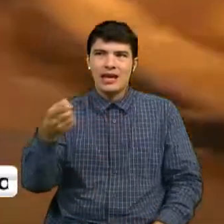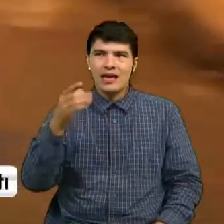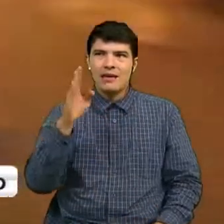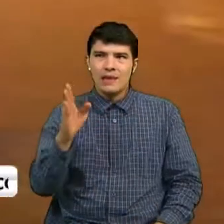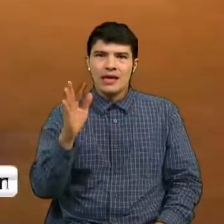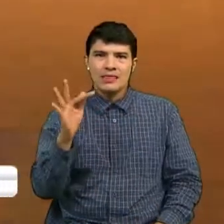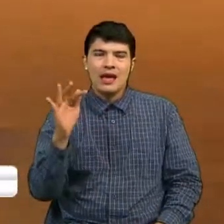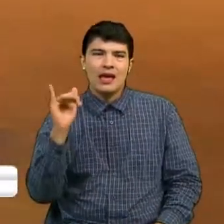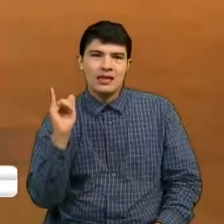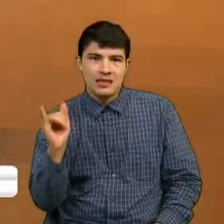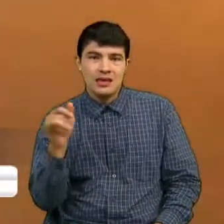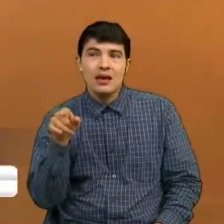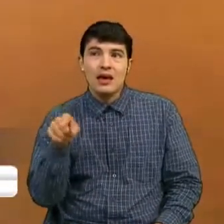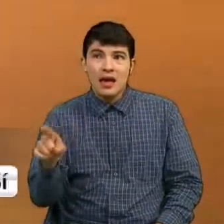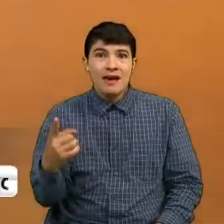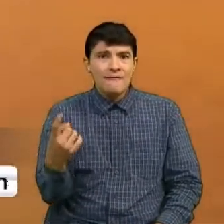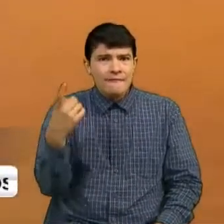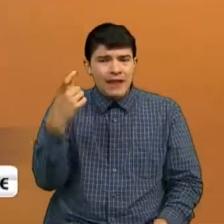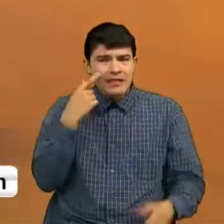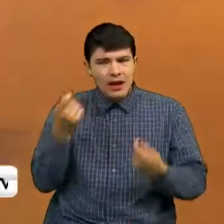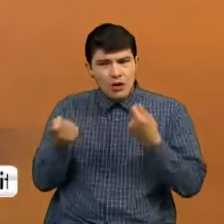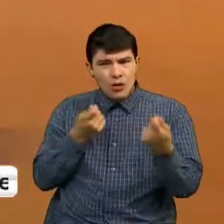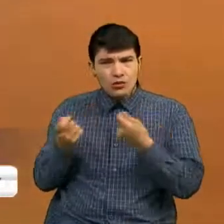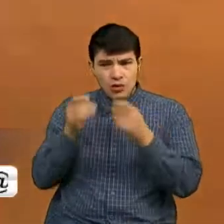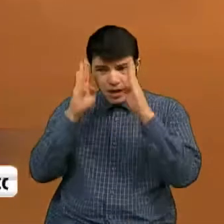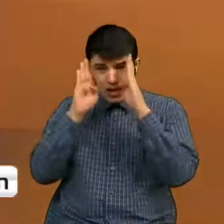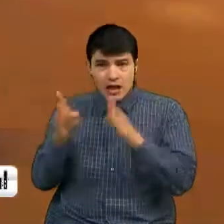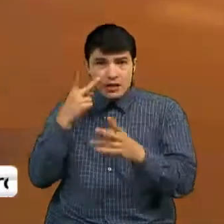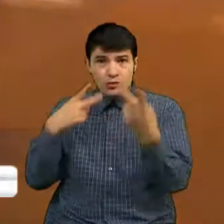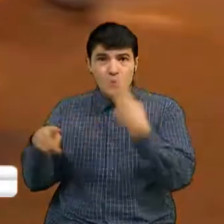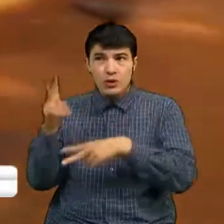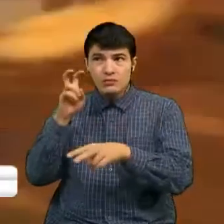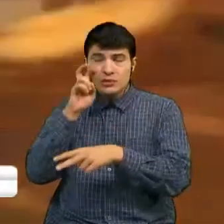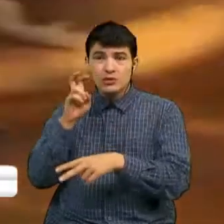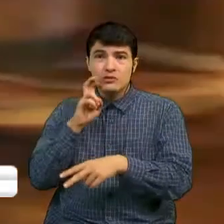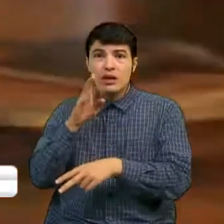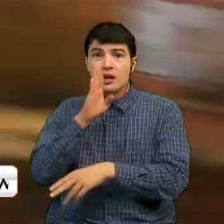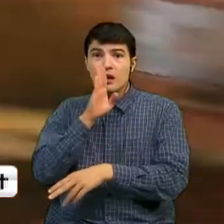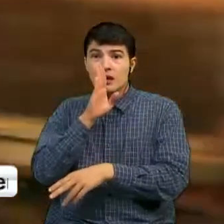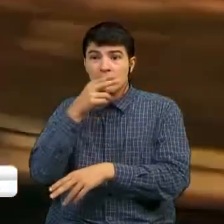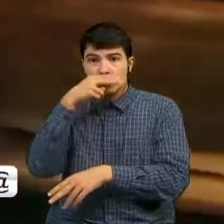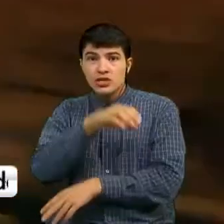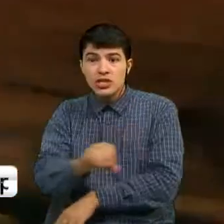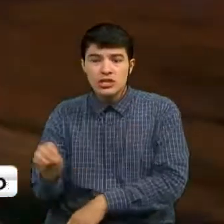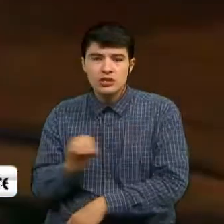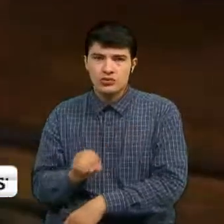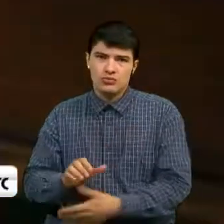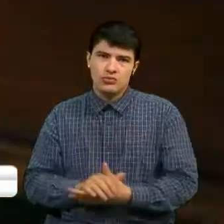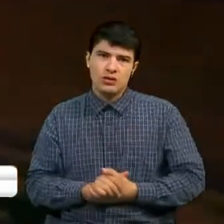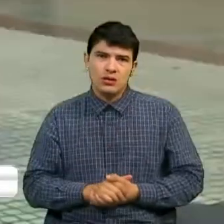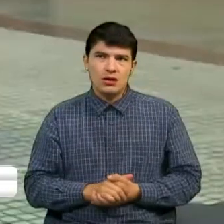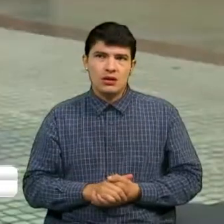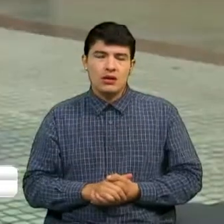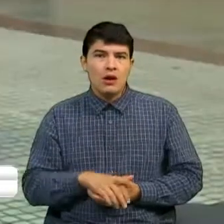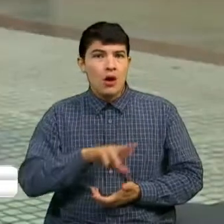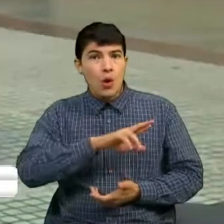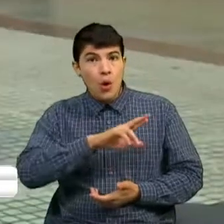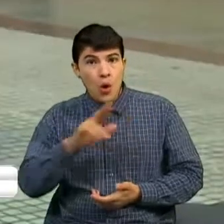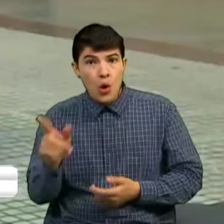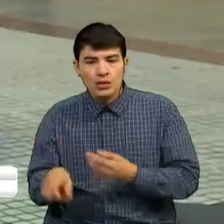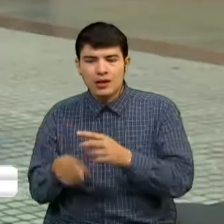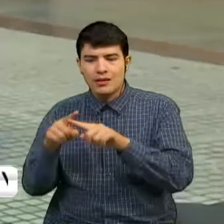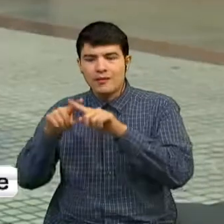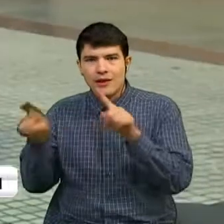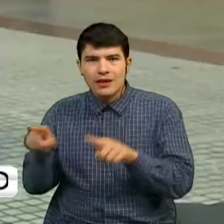quienes aseguran que falta más control al turismo sexual con los menores. Otra cosa muy diferente es lo que